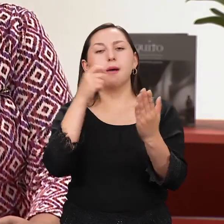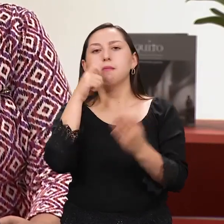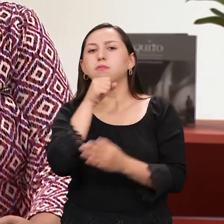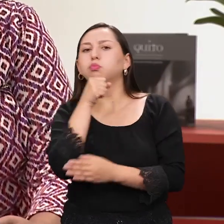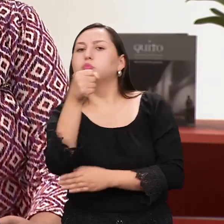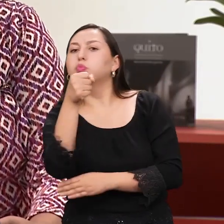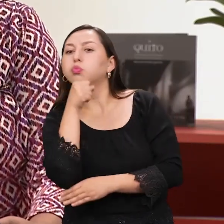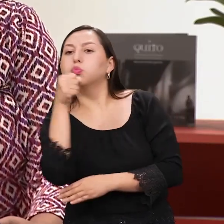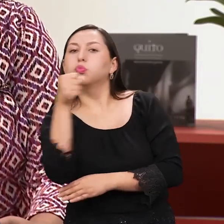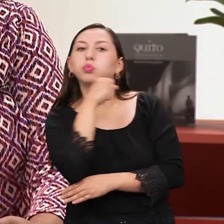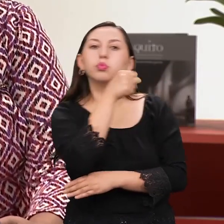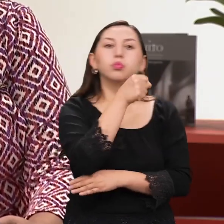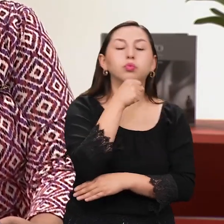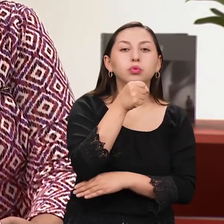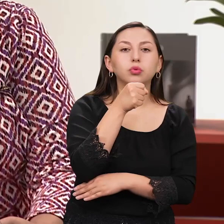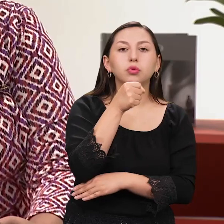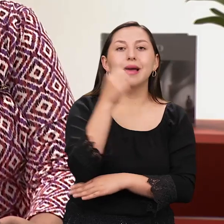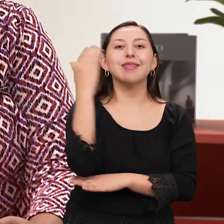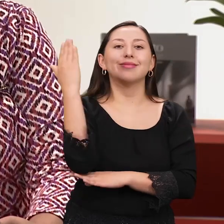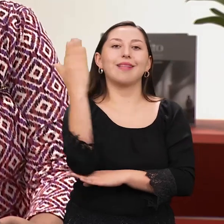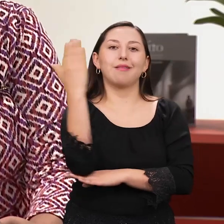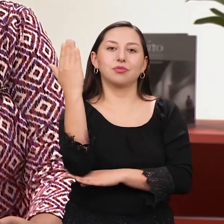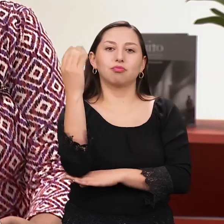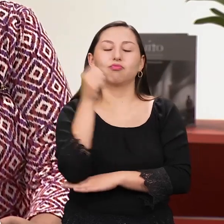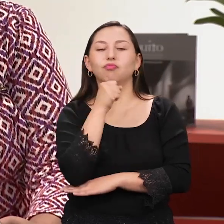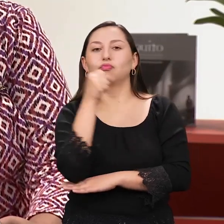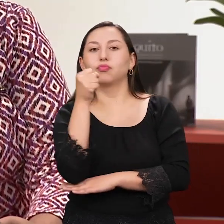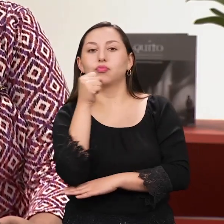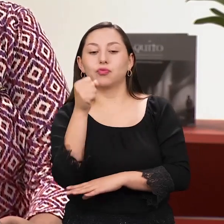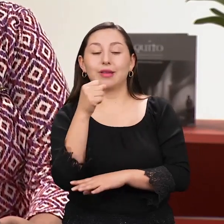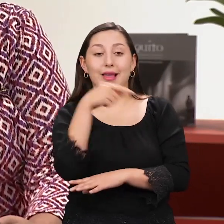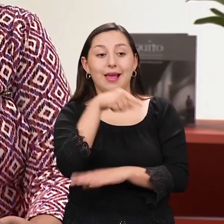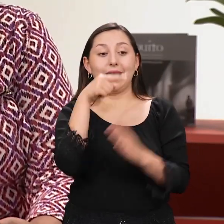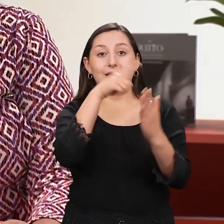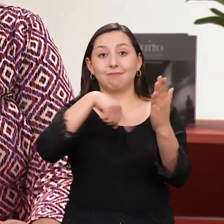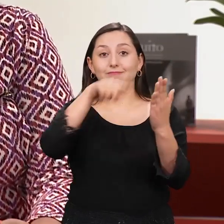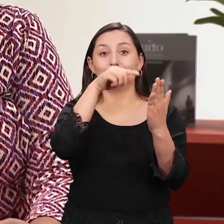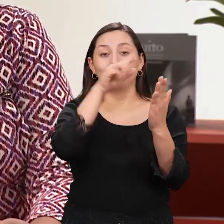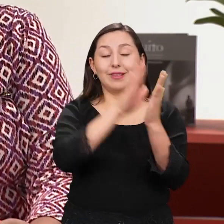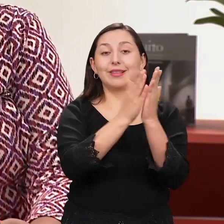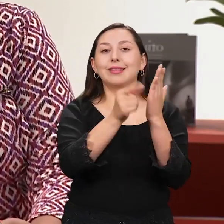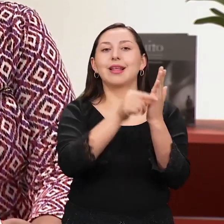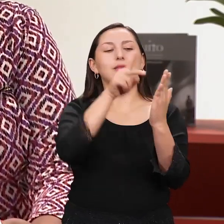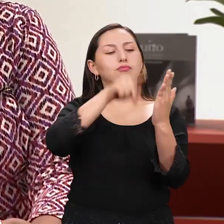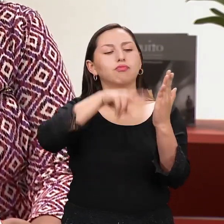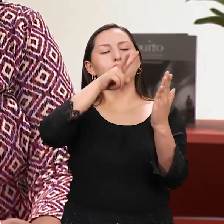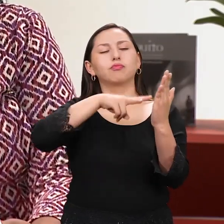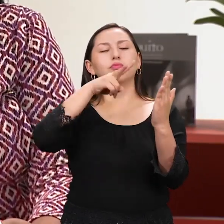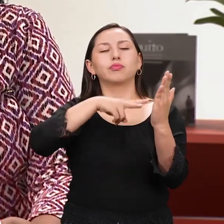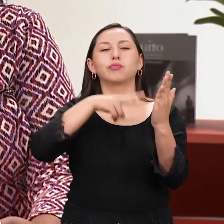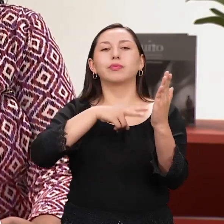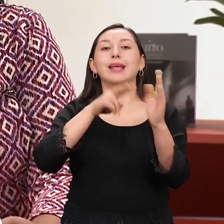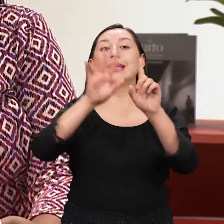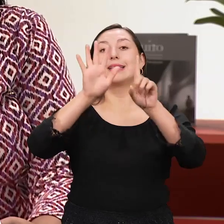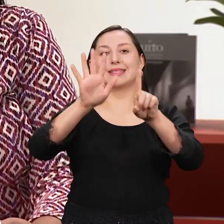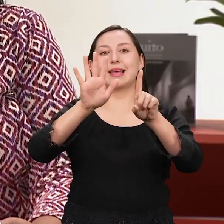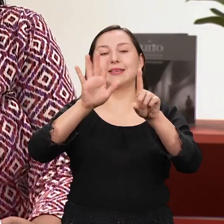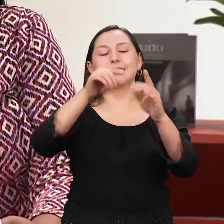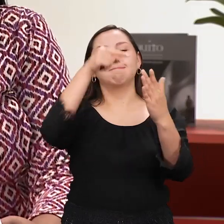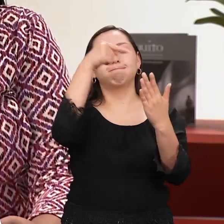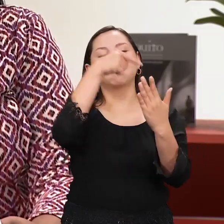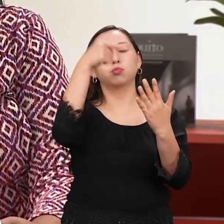de género. Ese es un buen insumo porque consta de 6 artículos donde se van analizando, digamos que varias